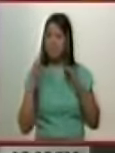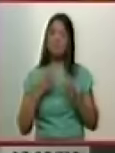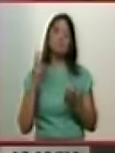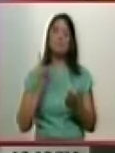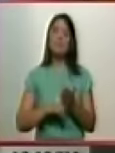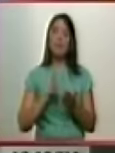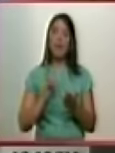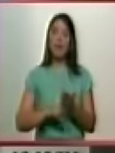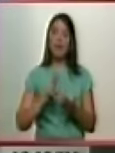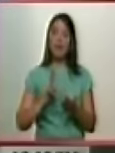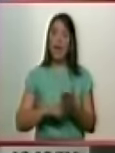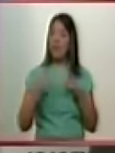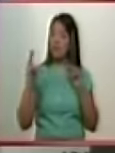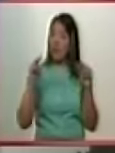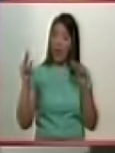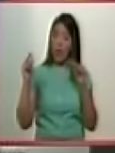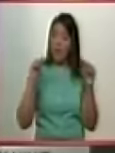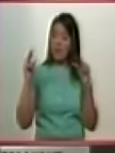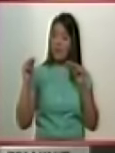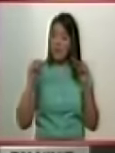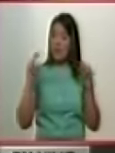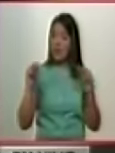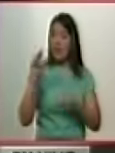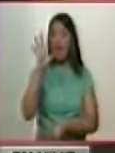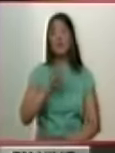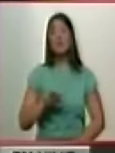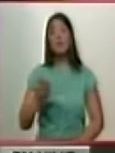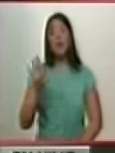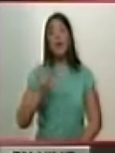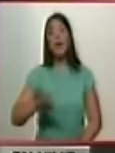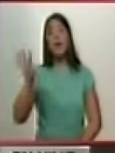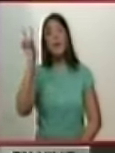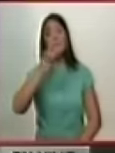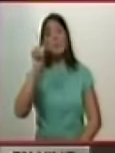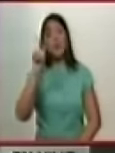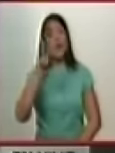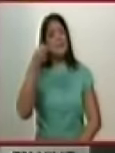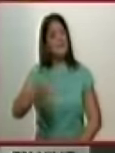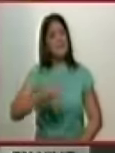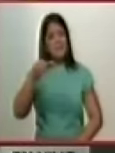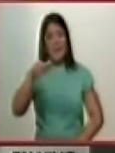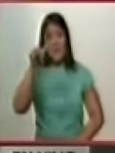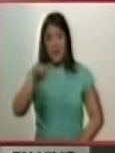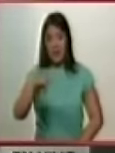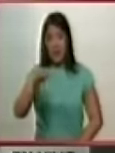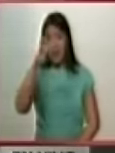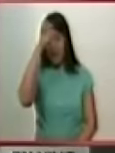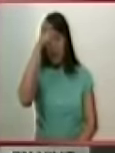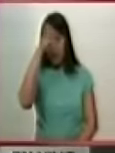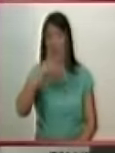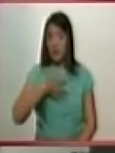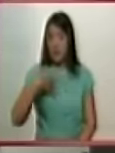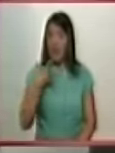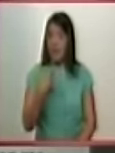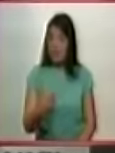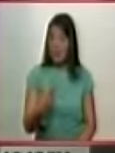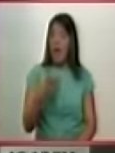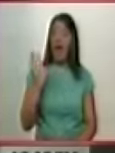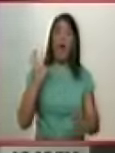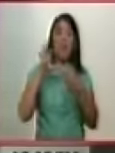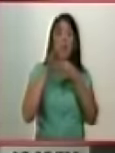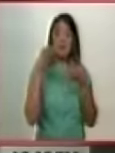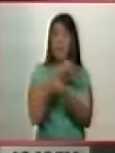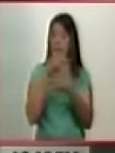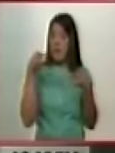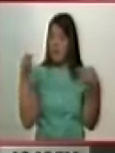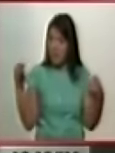garantizado estas conversaciones a nivel nacional y regional, siempre en el estado Falcón, y yo quiero destacar eso, hemos ido en alianza perfecta, y